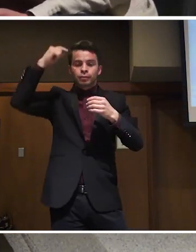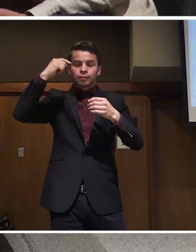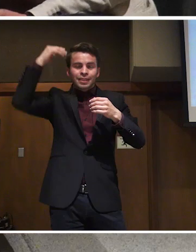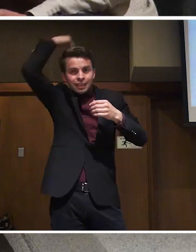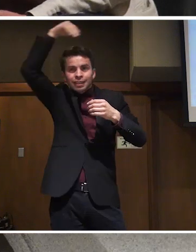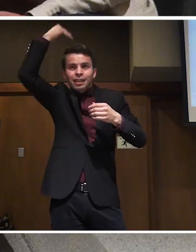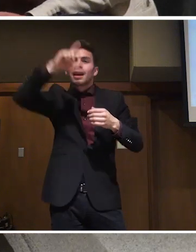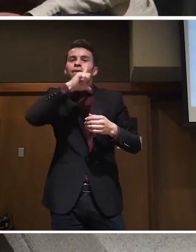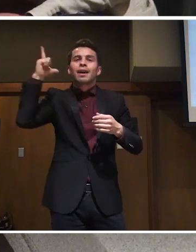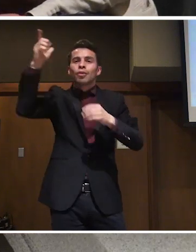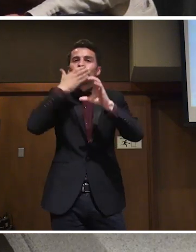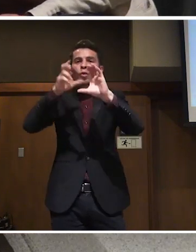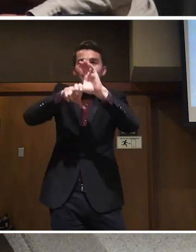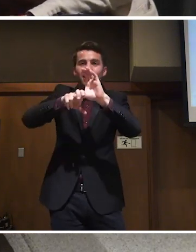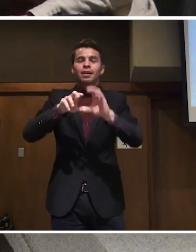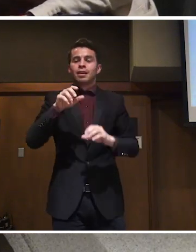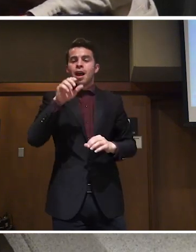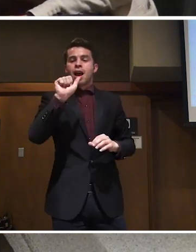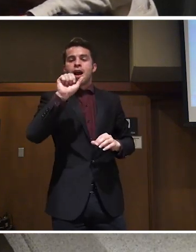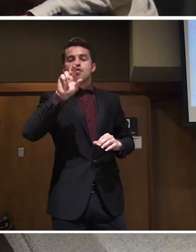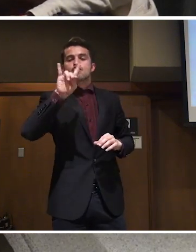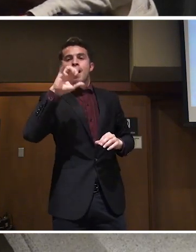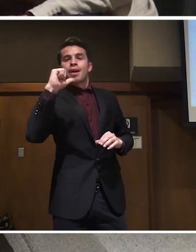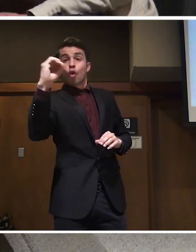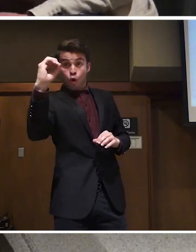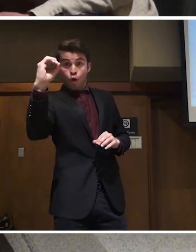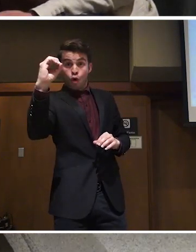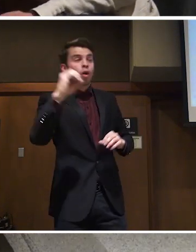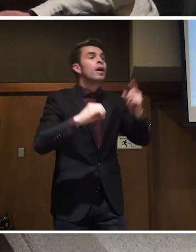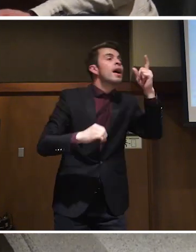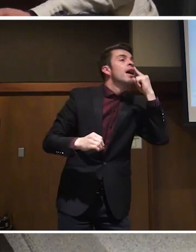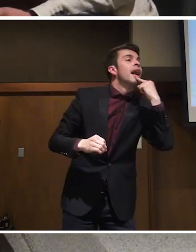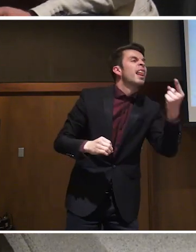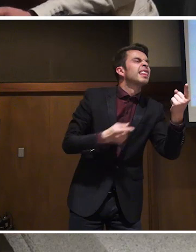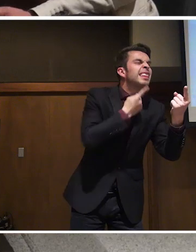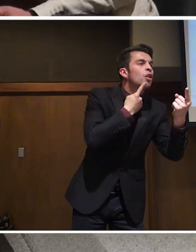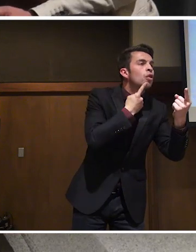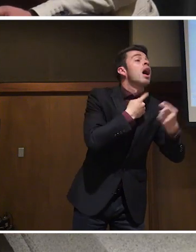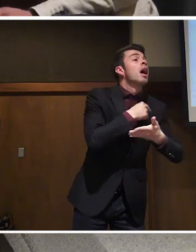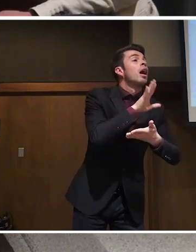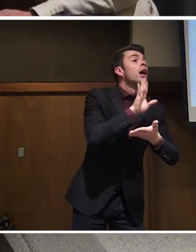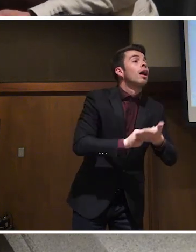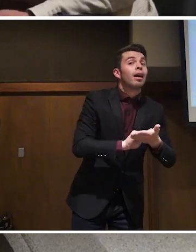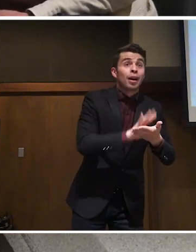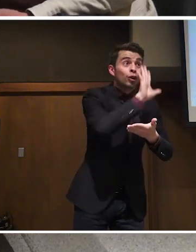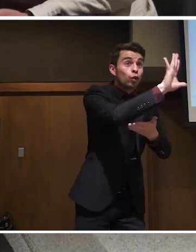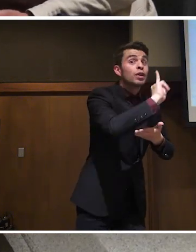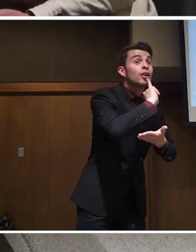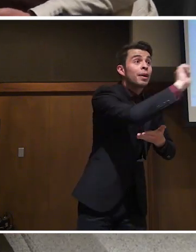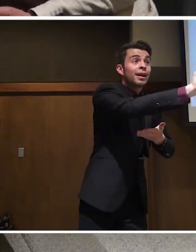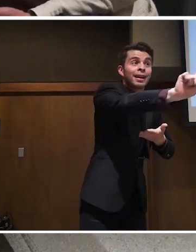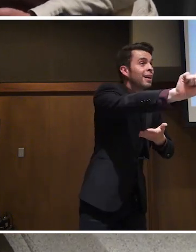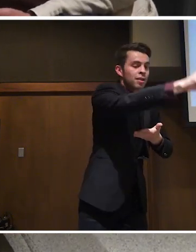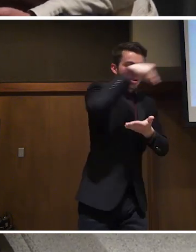otro idioma local, están utilizando símbolos europeos, no hay símbolos propios distintos